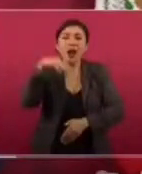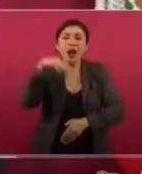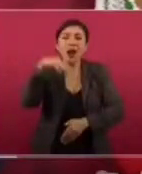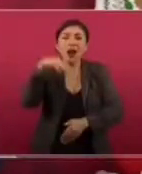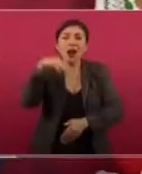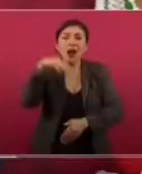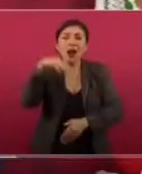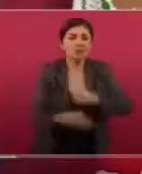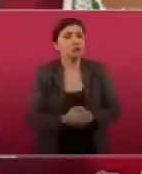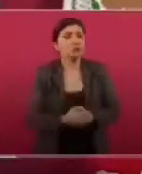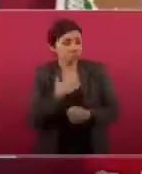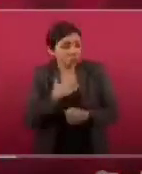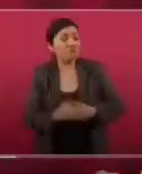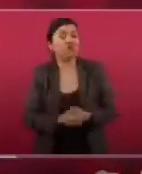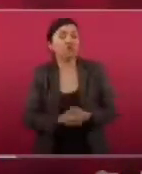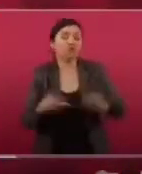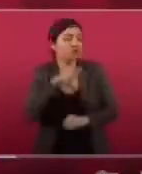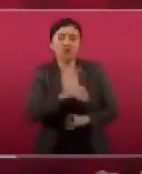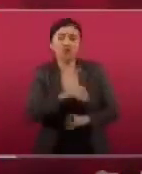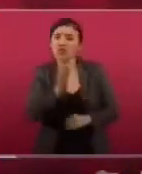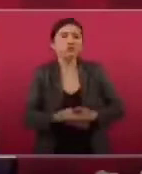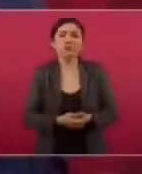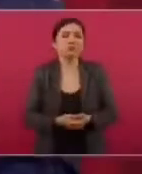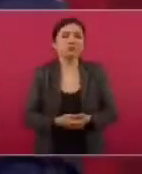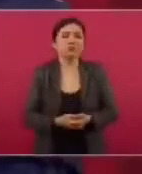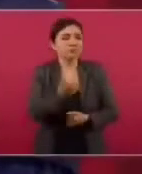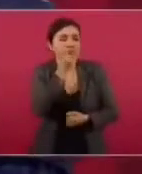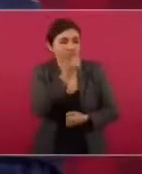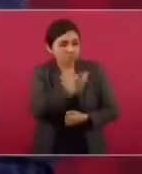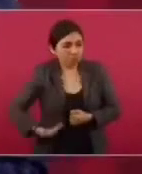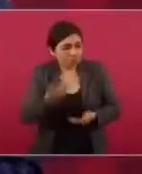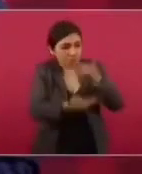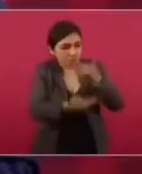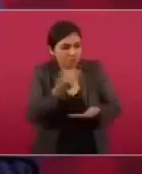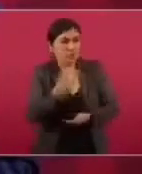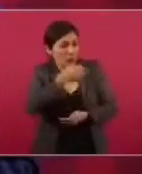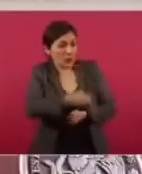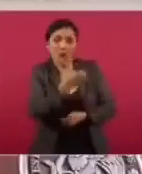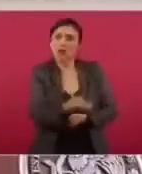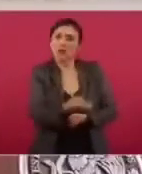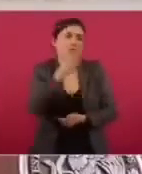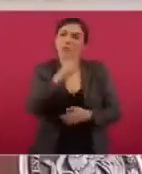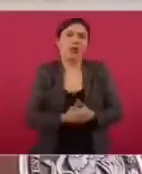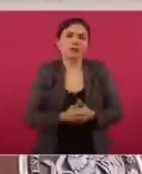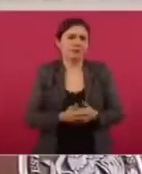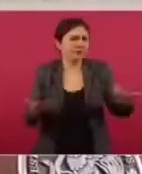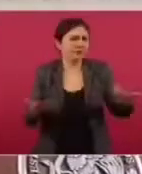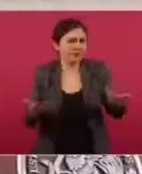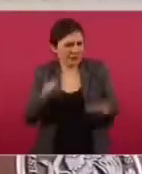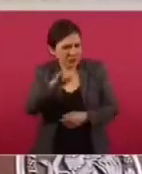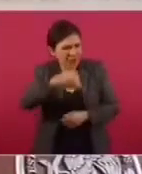del que ellos también se beneficiaban. Pues no, presidente. No podemos nosotros hacer eso. ¿Cómo vamos a